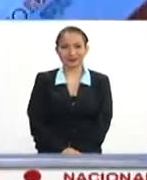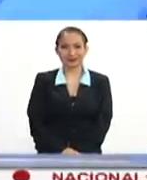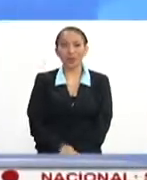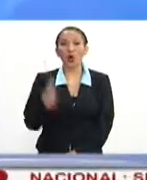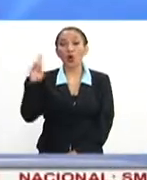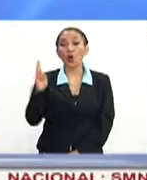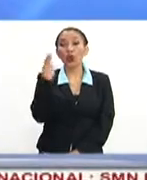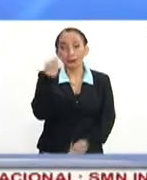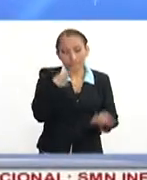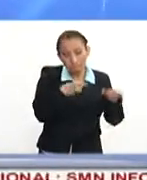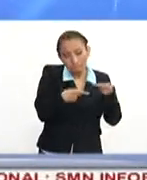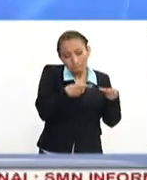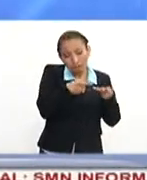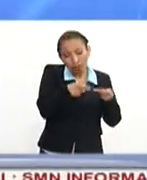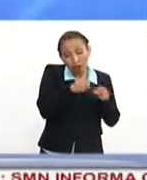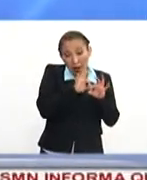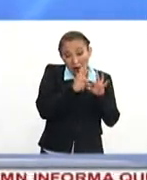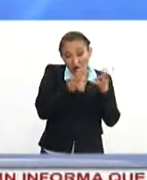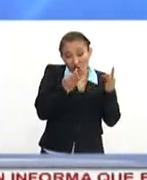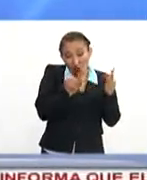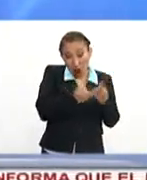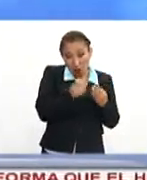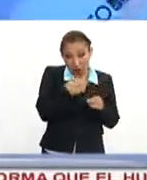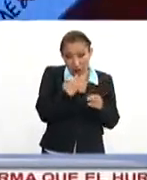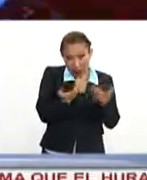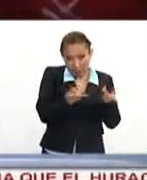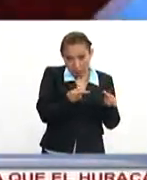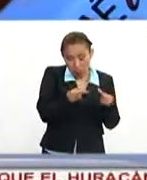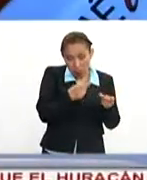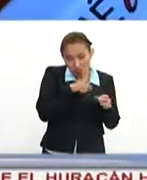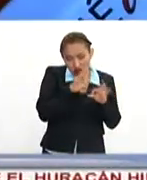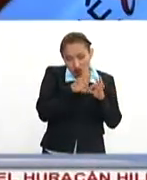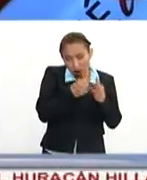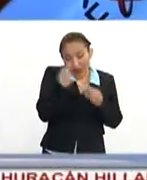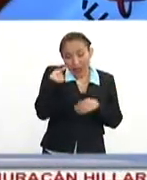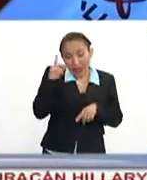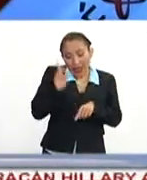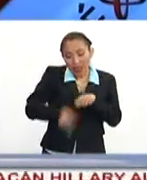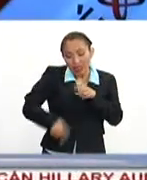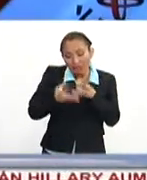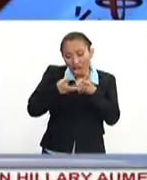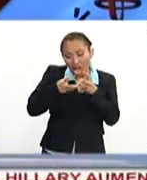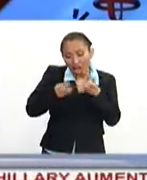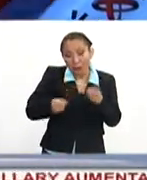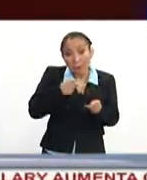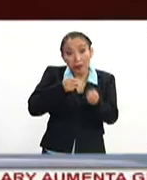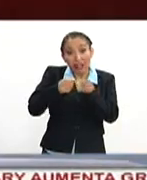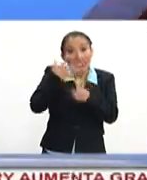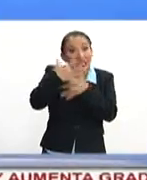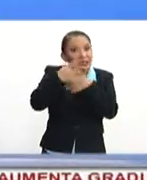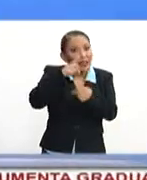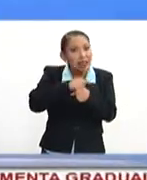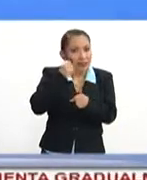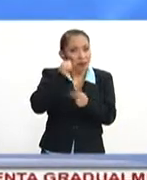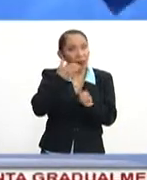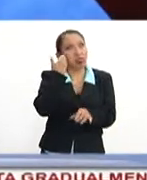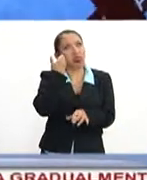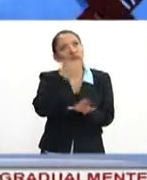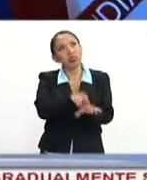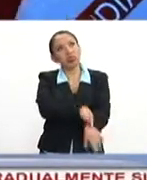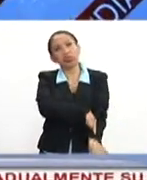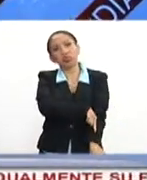La UNAM está desarrollando un método que permite degradar el plástico en 15 días, cuando normalmente